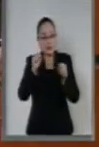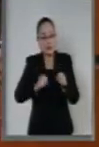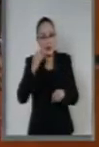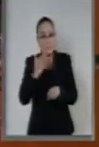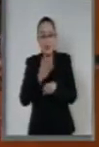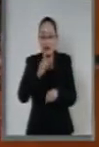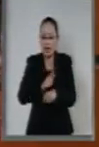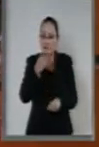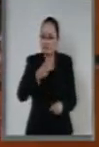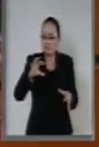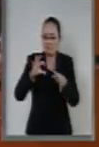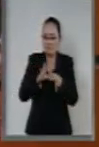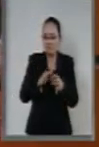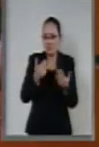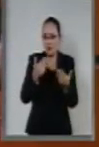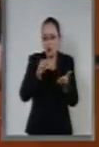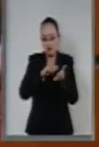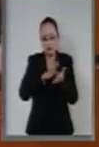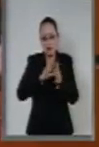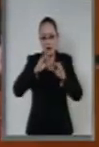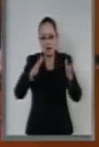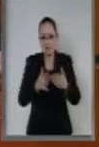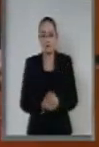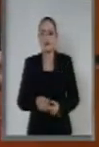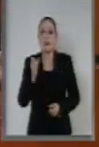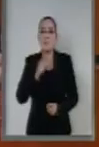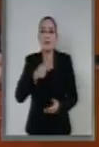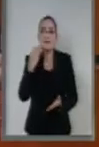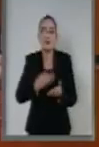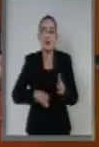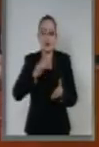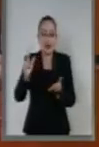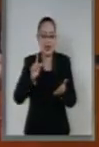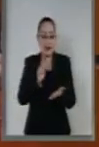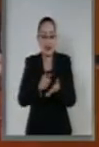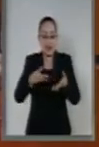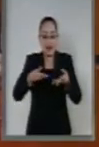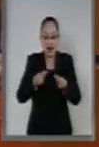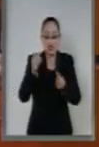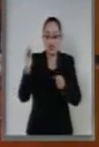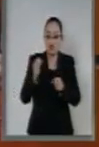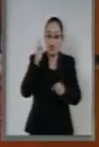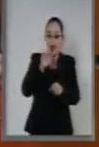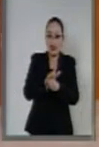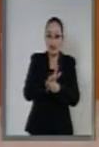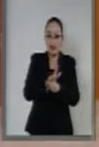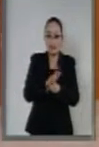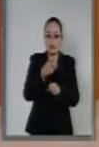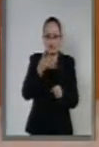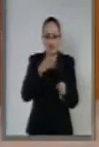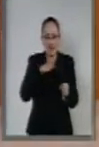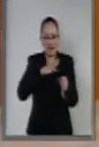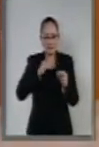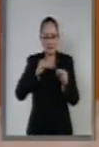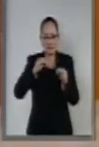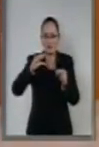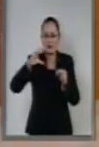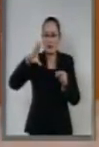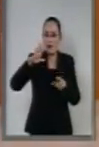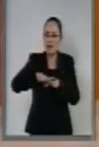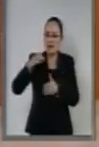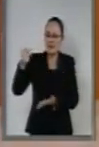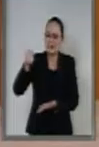nos falta también una ley de gasto federalizado ha crecido de manera importante los recursos